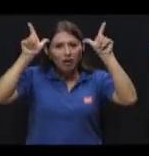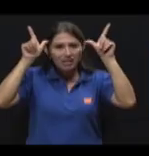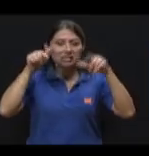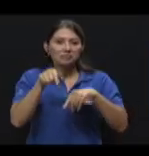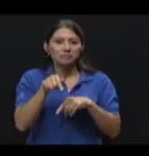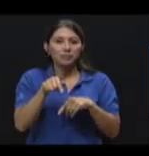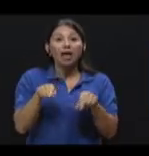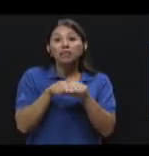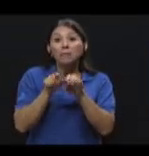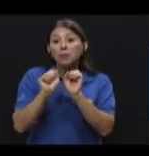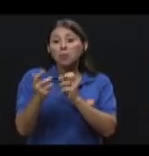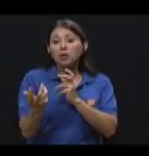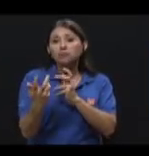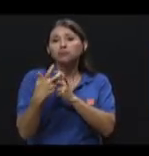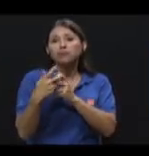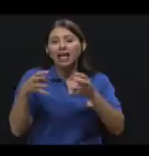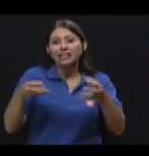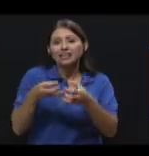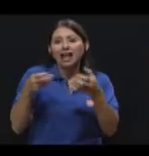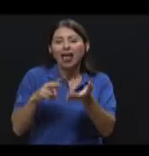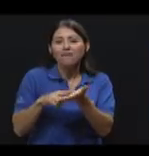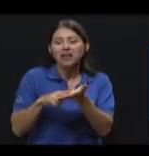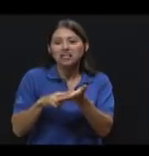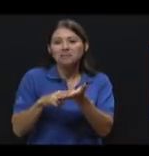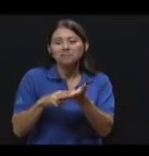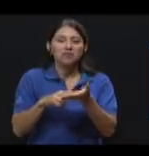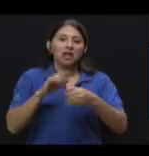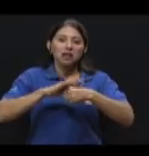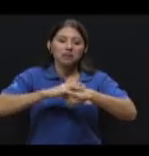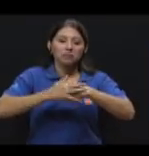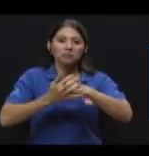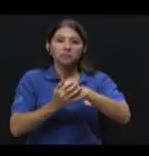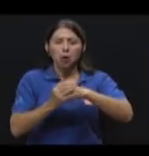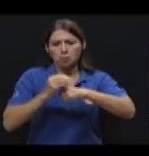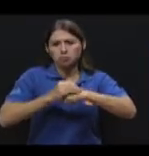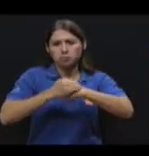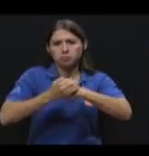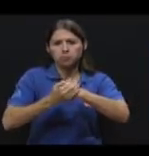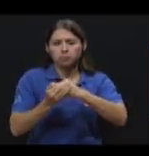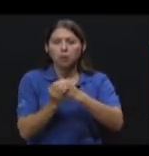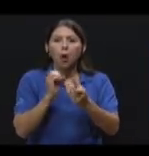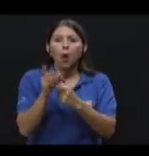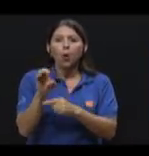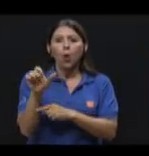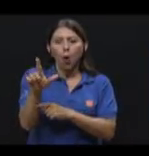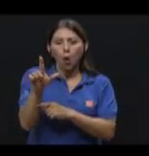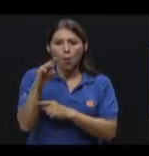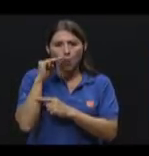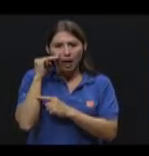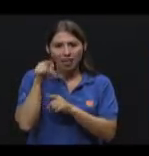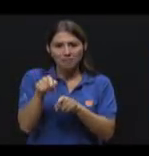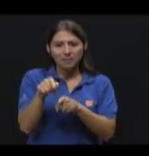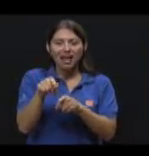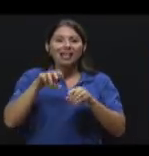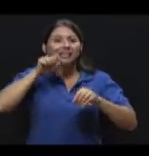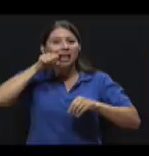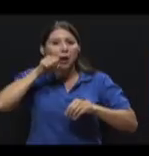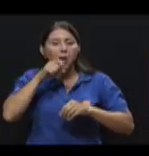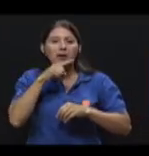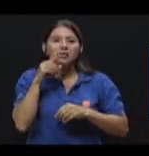una taza de ensalada verde hecha con lechuga repollo o col morada sahia tomate y un cuarto de